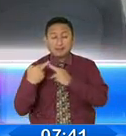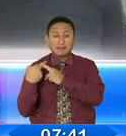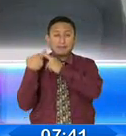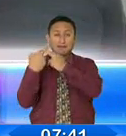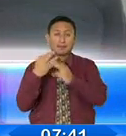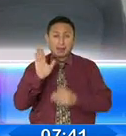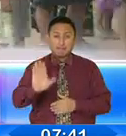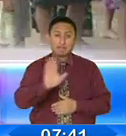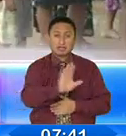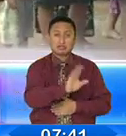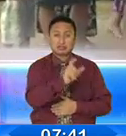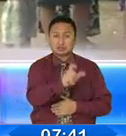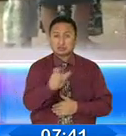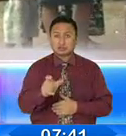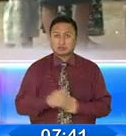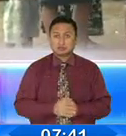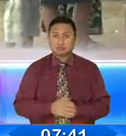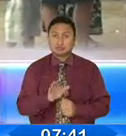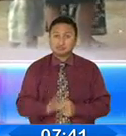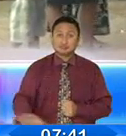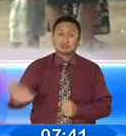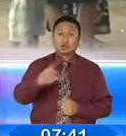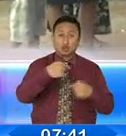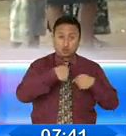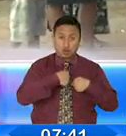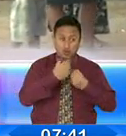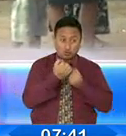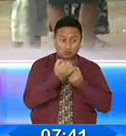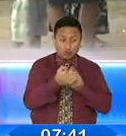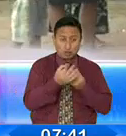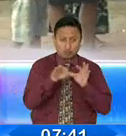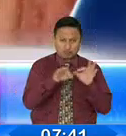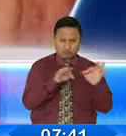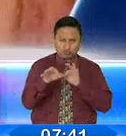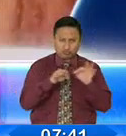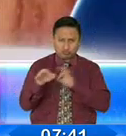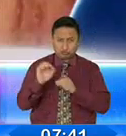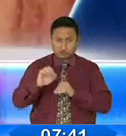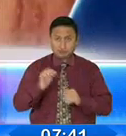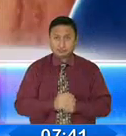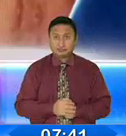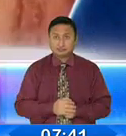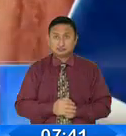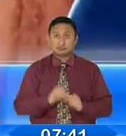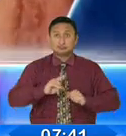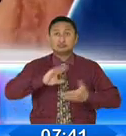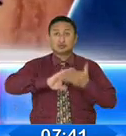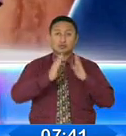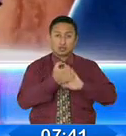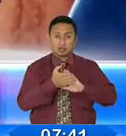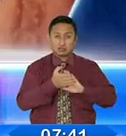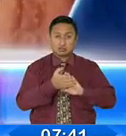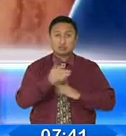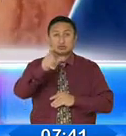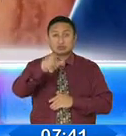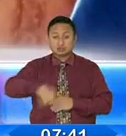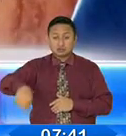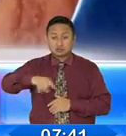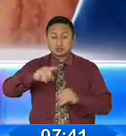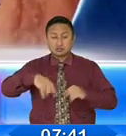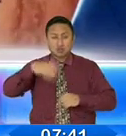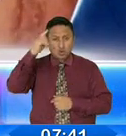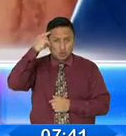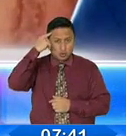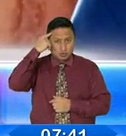propios comuneros, que ellos socializarán lo manifestado por los funcionarios. En las comunidades, algunos tenemos diferentes